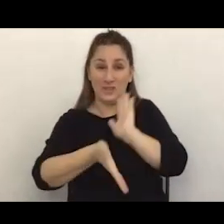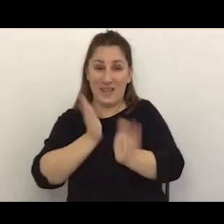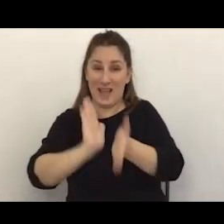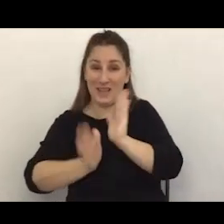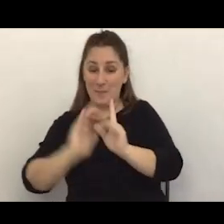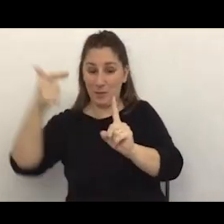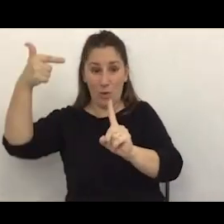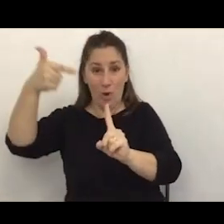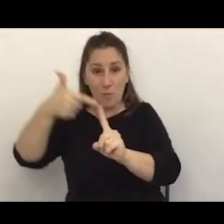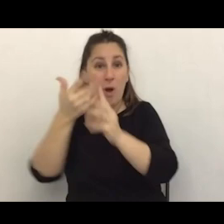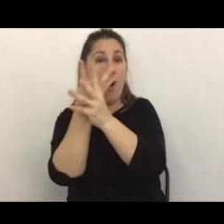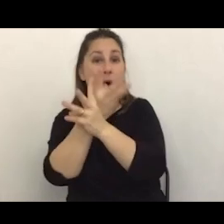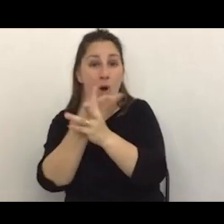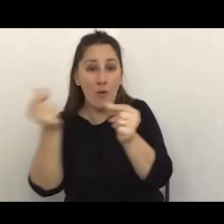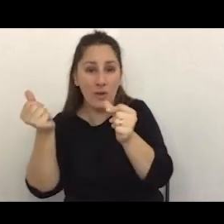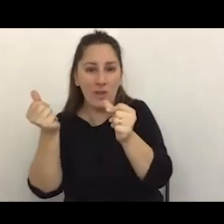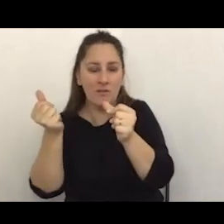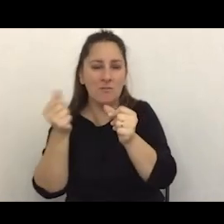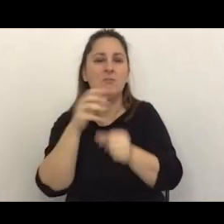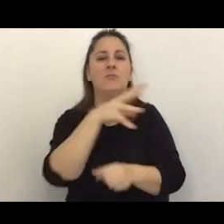de quimioterapia.